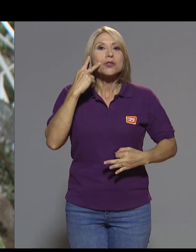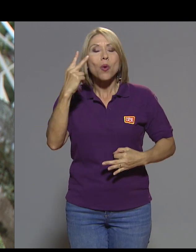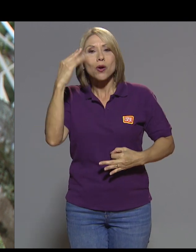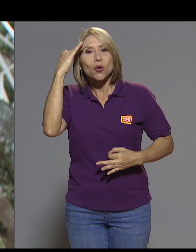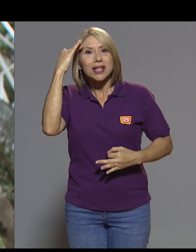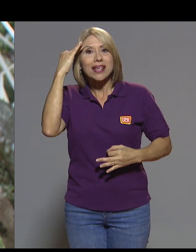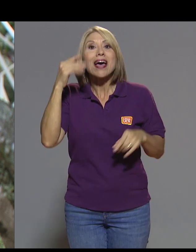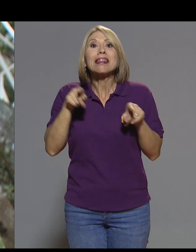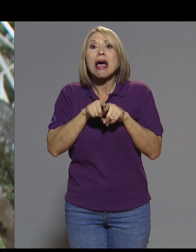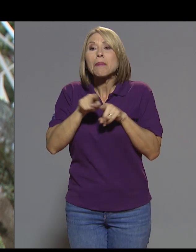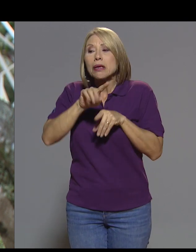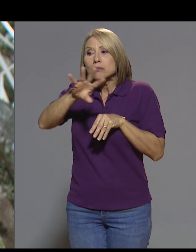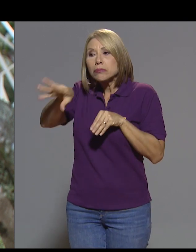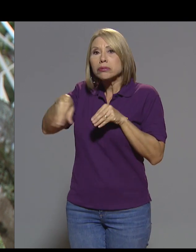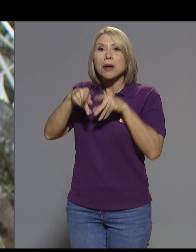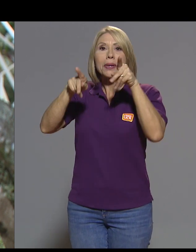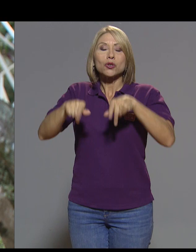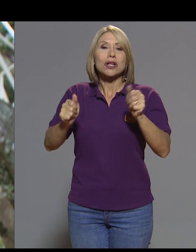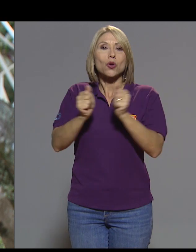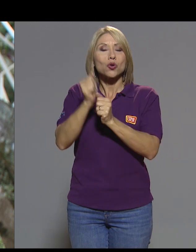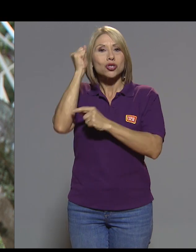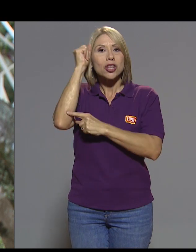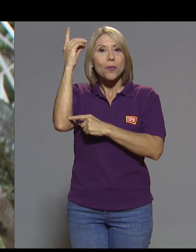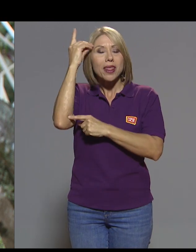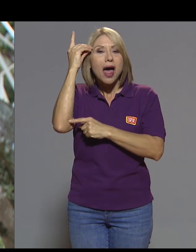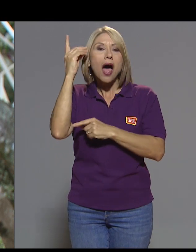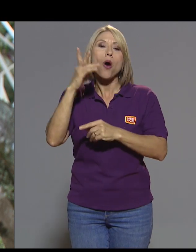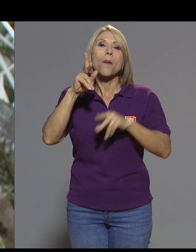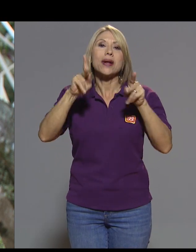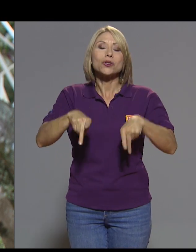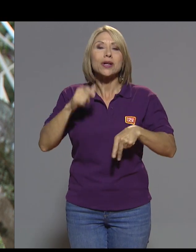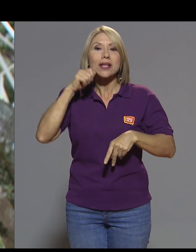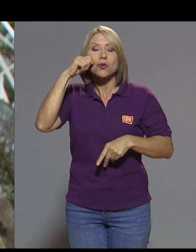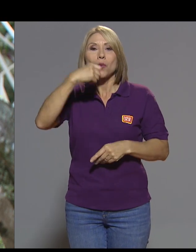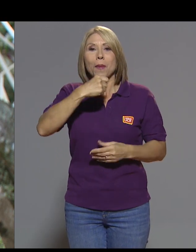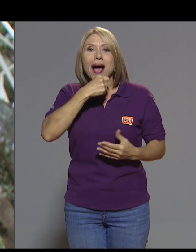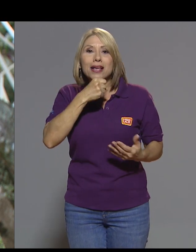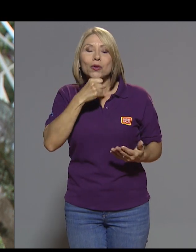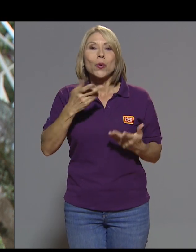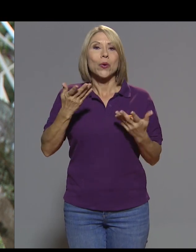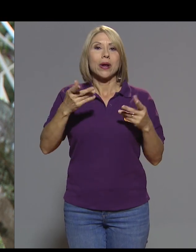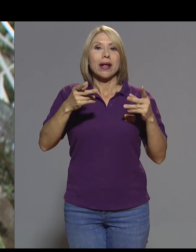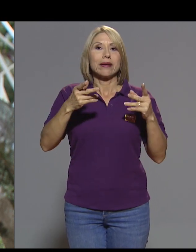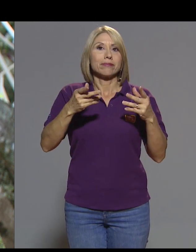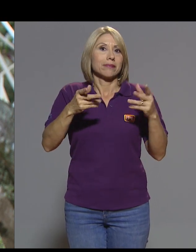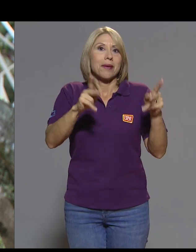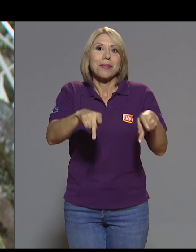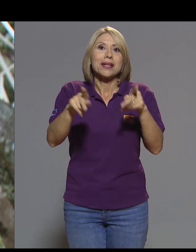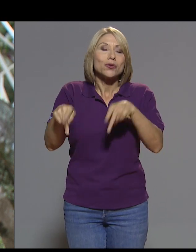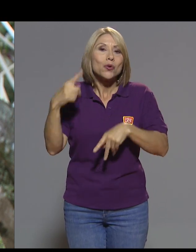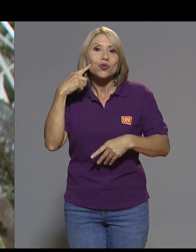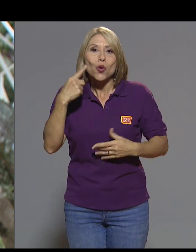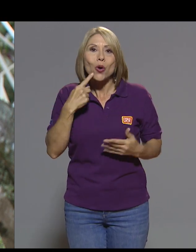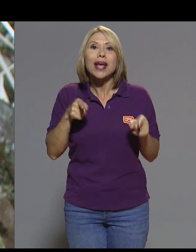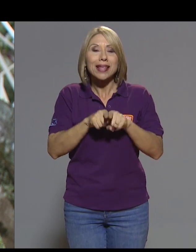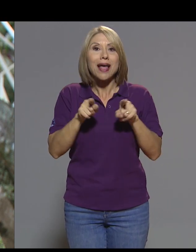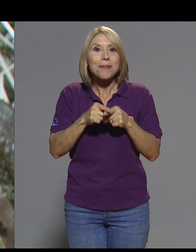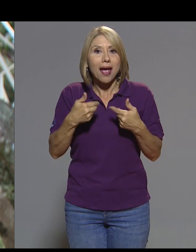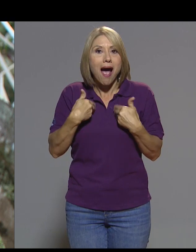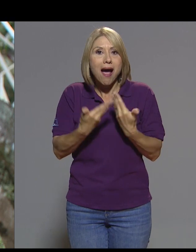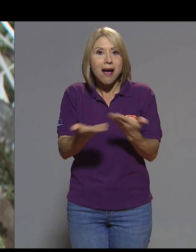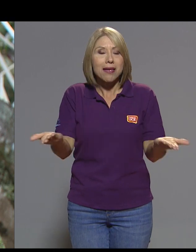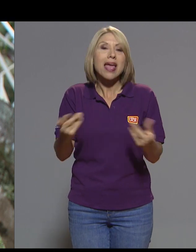visual o cognitiva estamos hablando también de personas con síndrome de edad estamos hablando de personas adultos mayor estamos hablando de una población